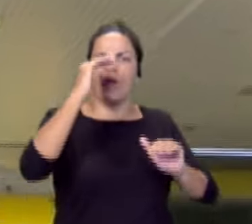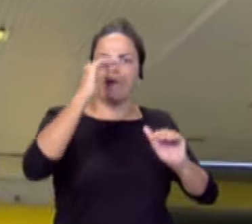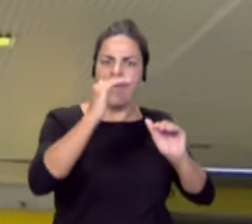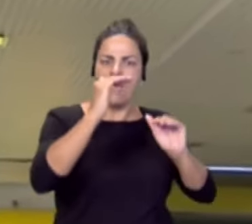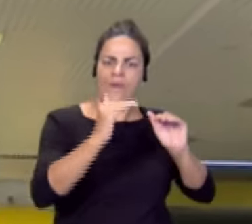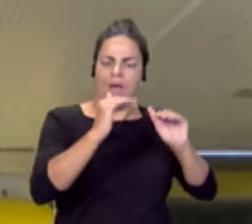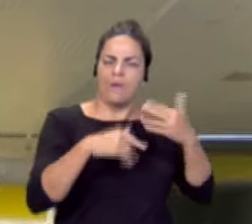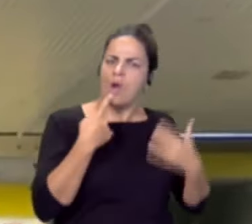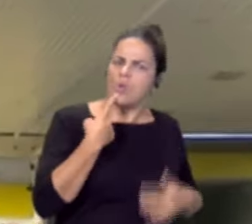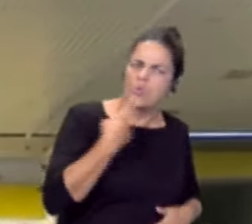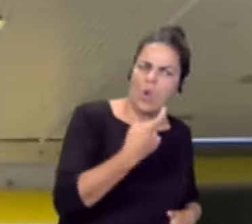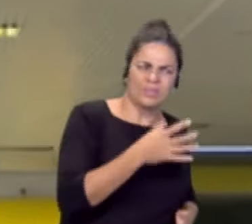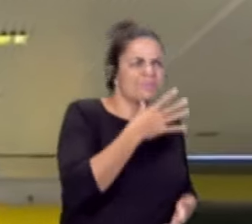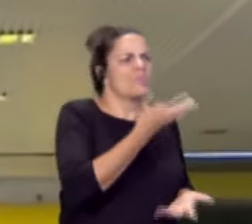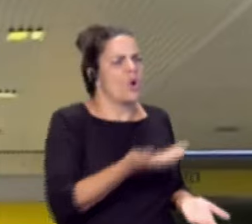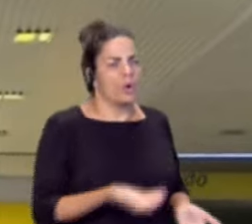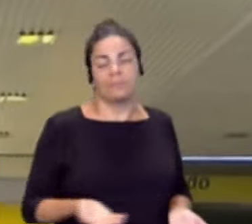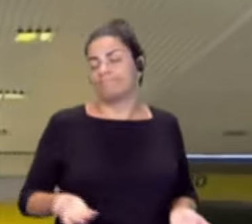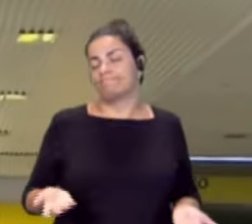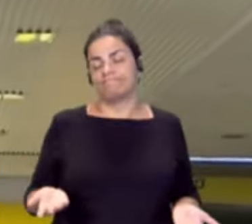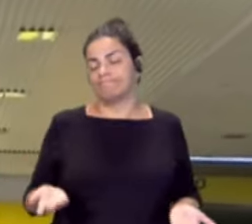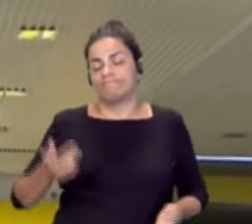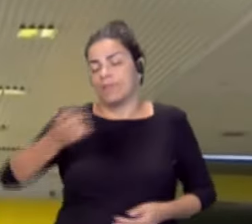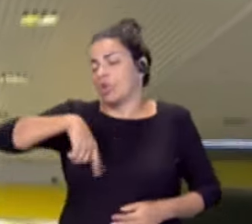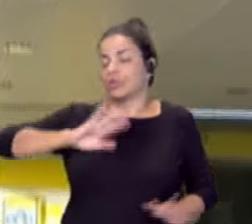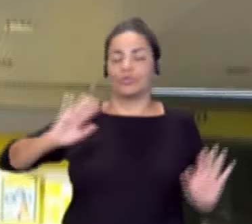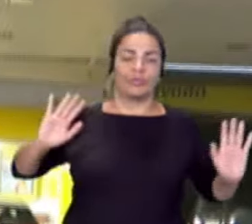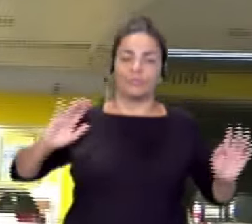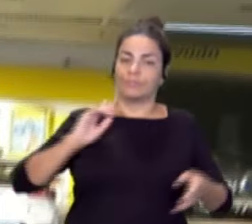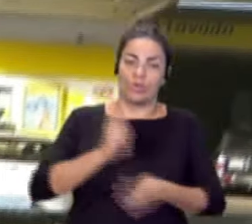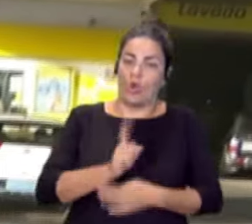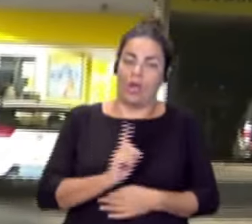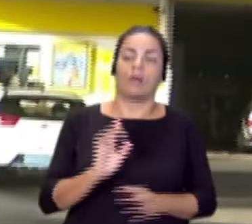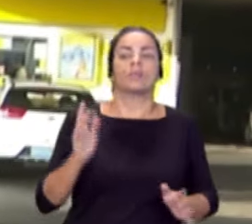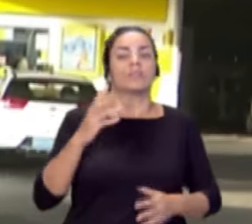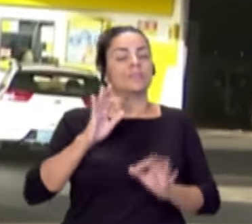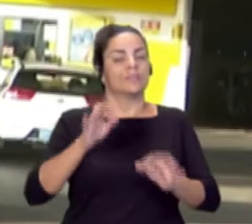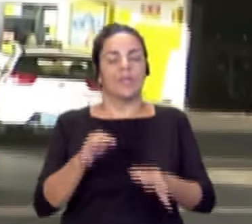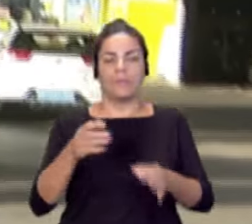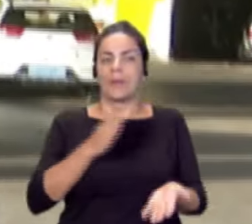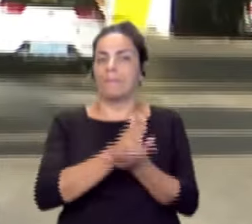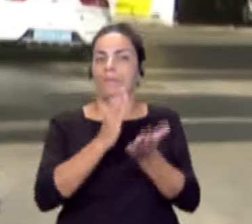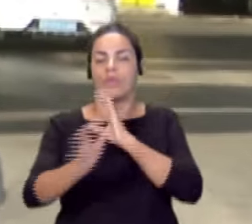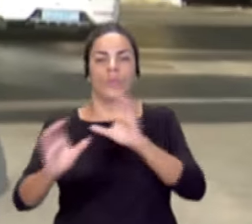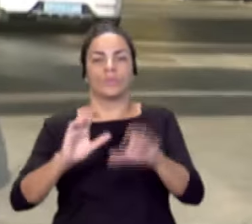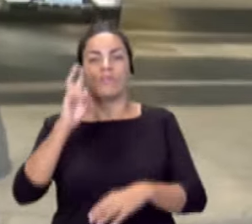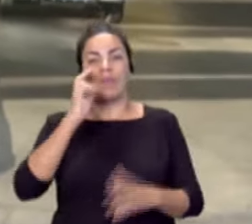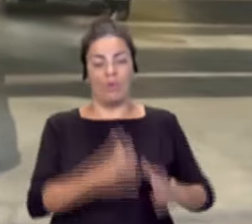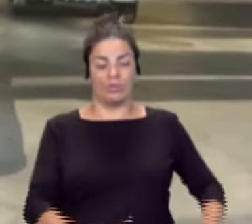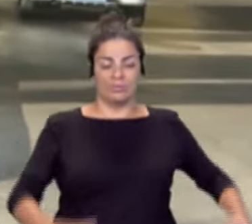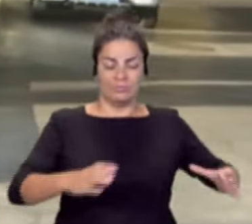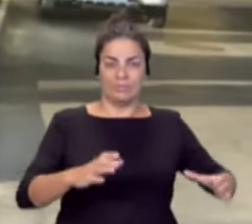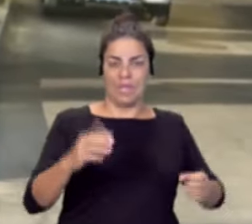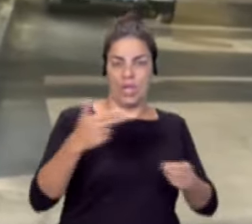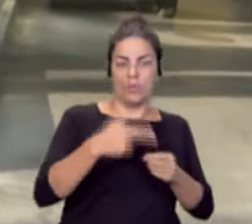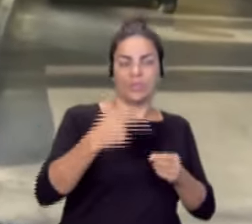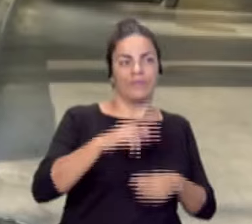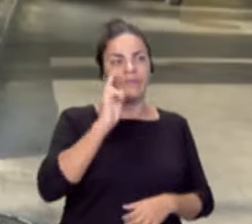no depende de nosotros, el bajar el combustible. Siempre vimos en los medios de comunicación que el barril de combustible ha subido o ha